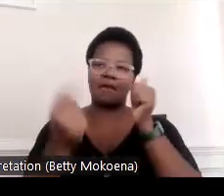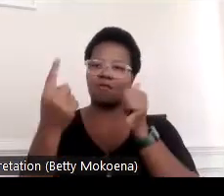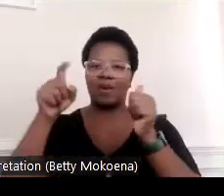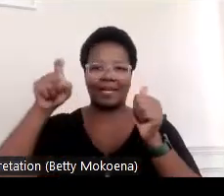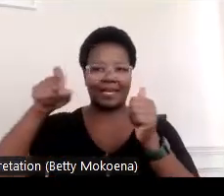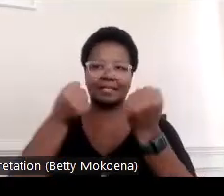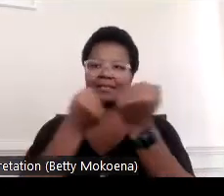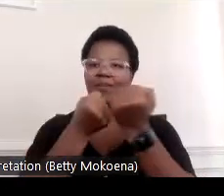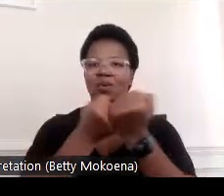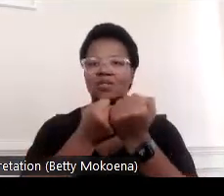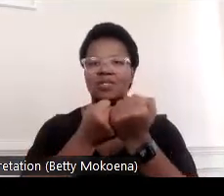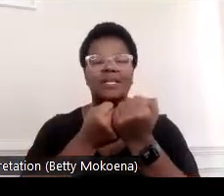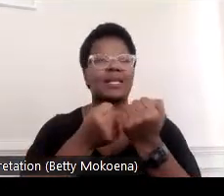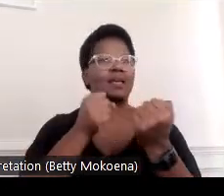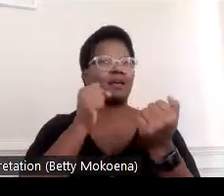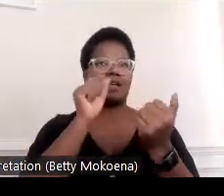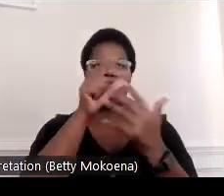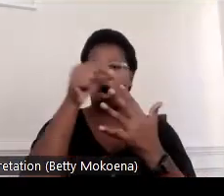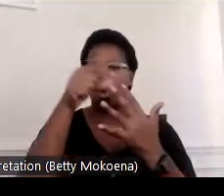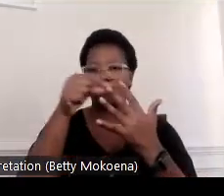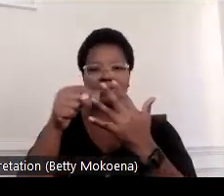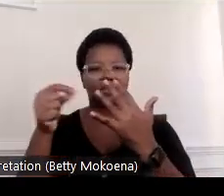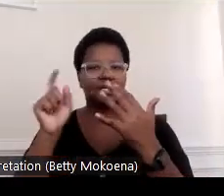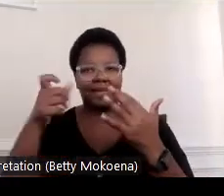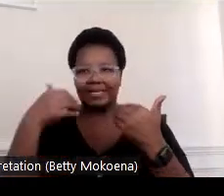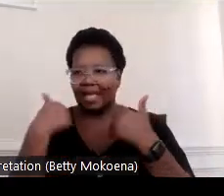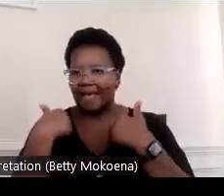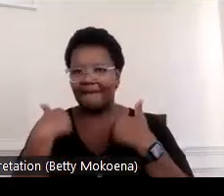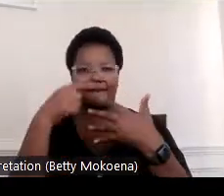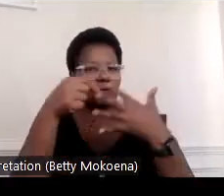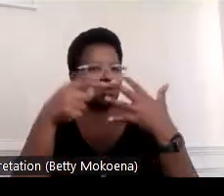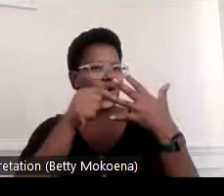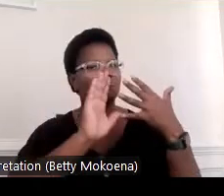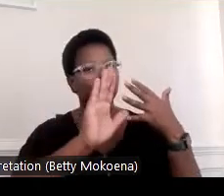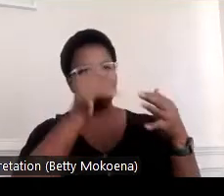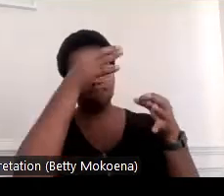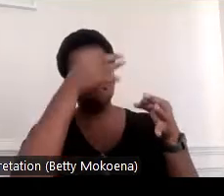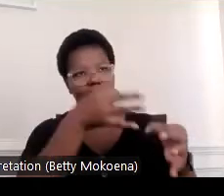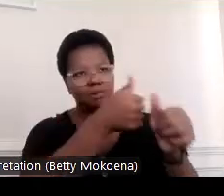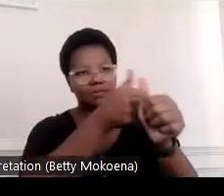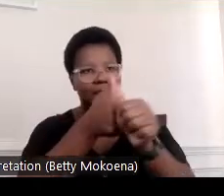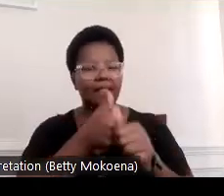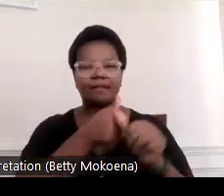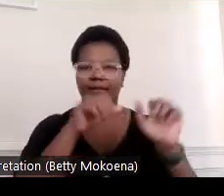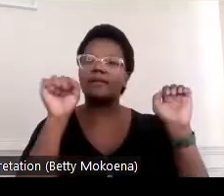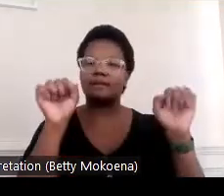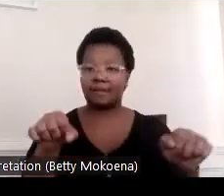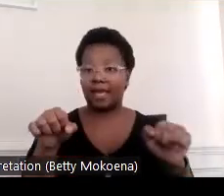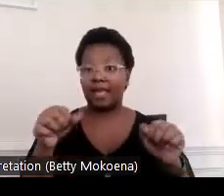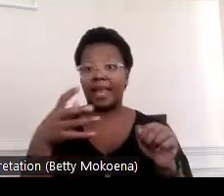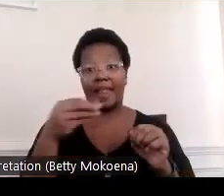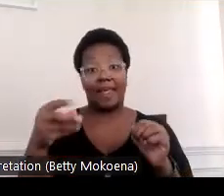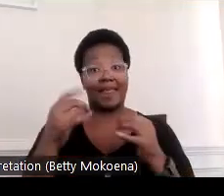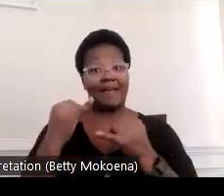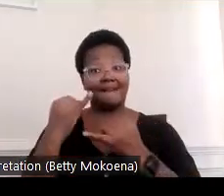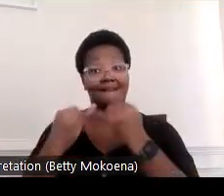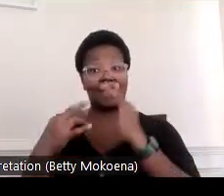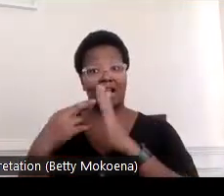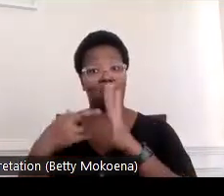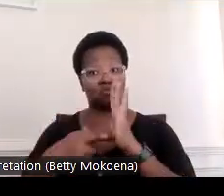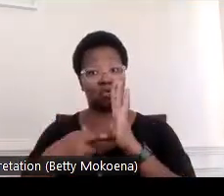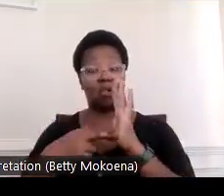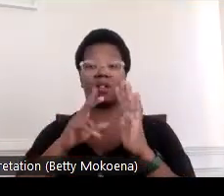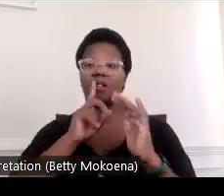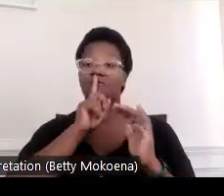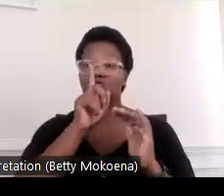ese apoyo que tanto necesitamos verdad Y es importante es por ello que es importante estar conectados verdad vivir en una comunidad y luego